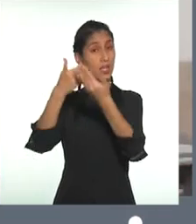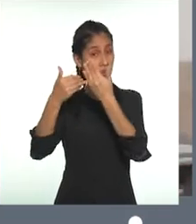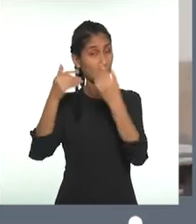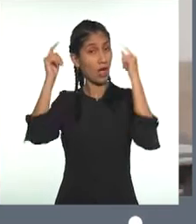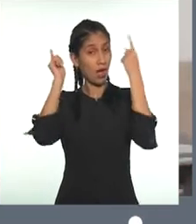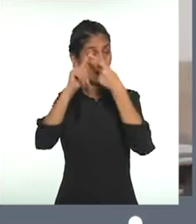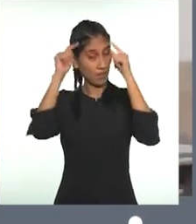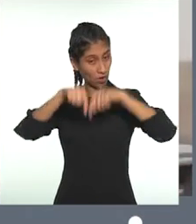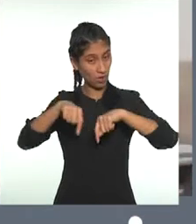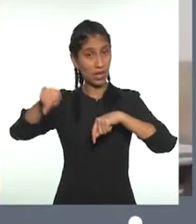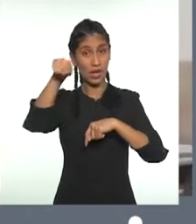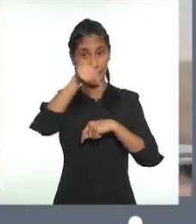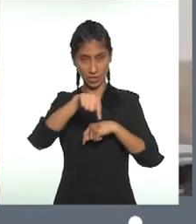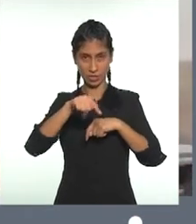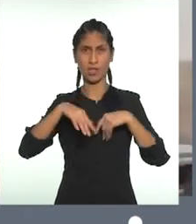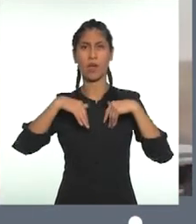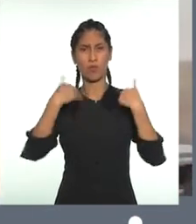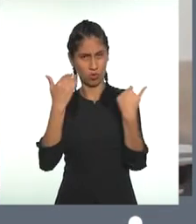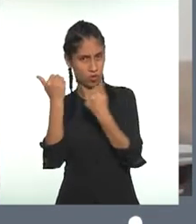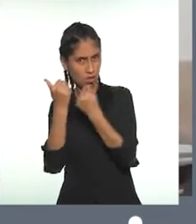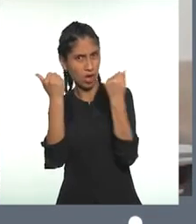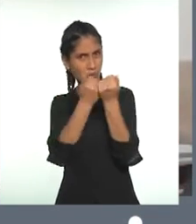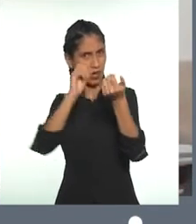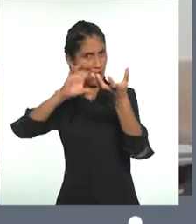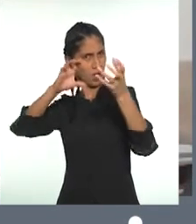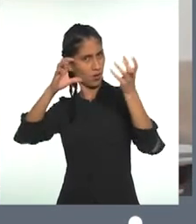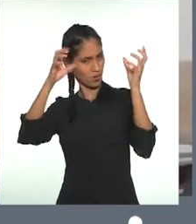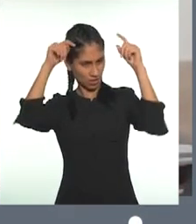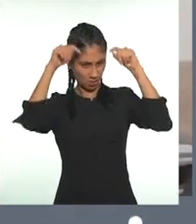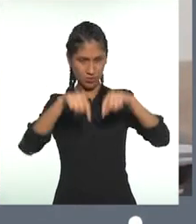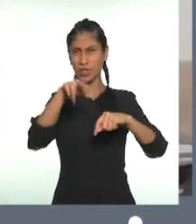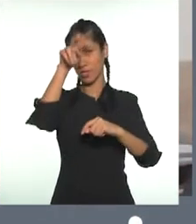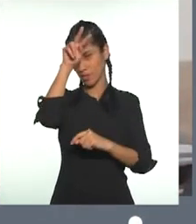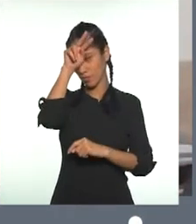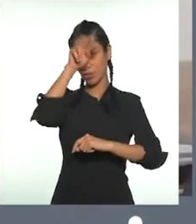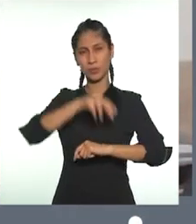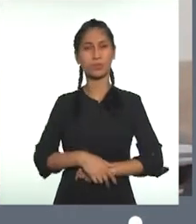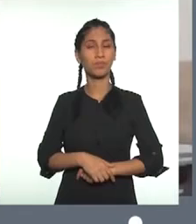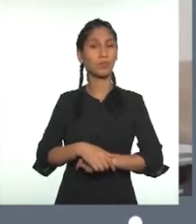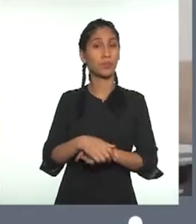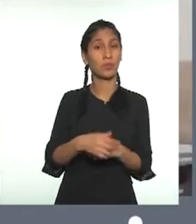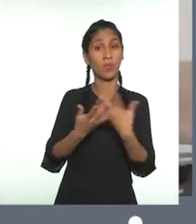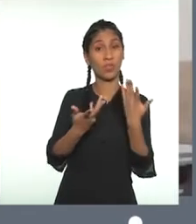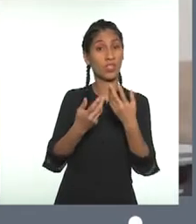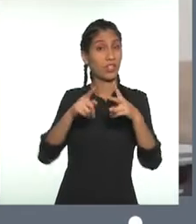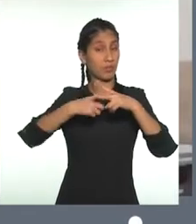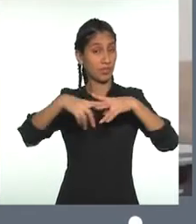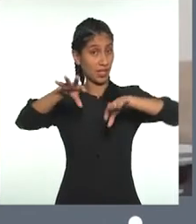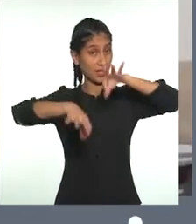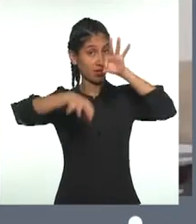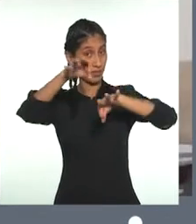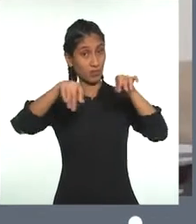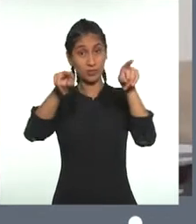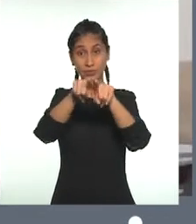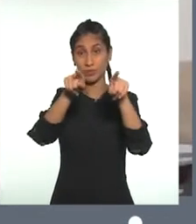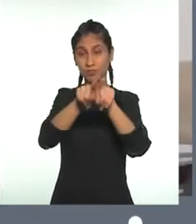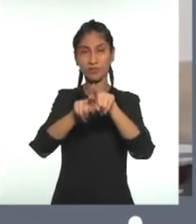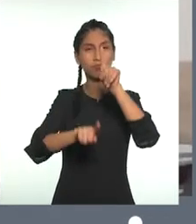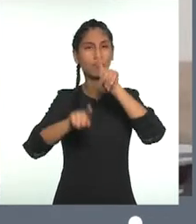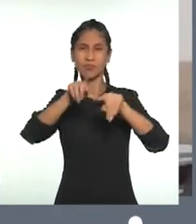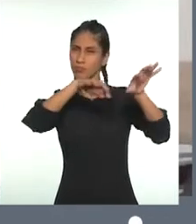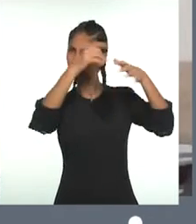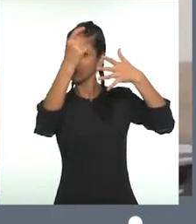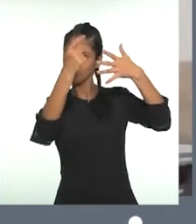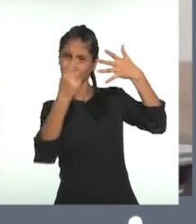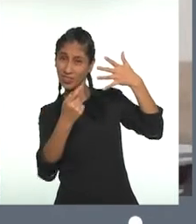son protagonistas de estos cambios importantes en nuestra sociedad peruana. Desde el teatro tenemos también algunas